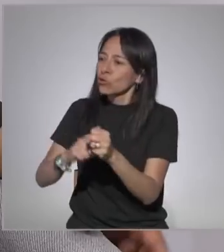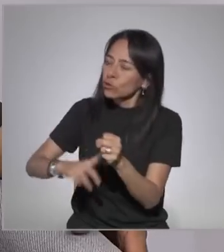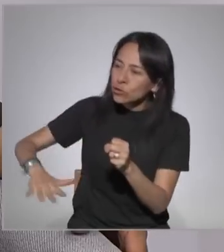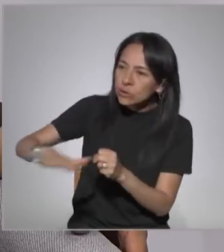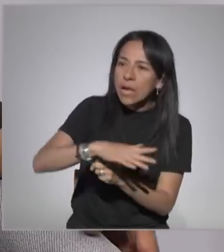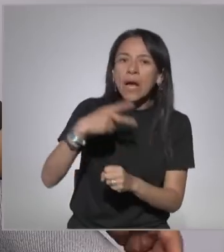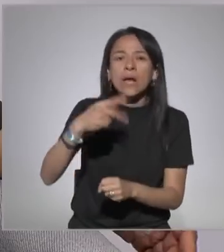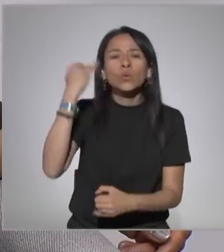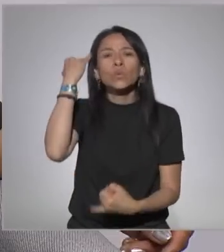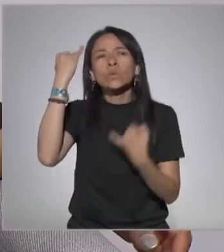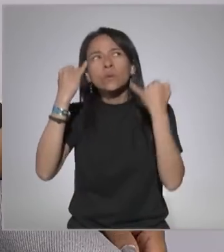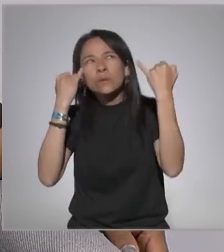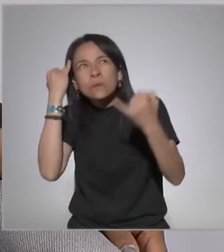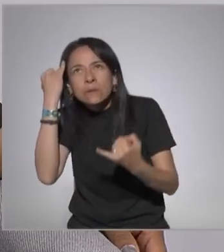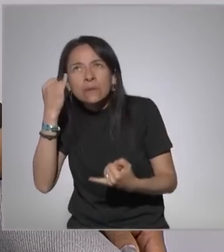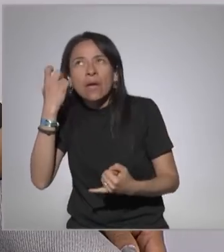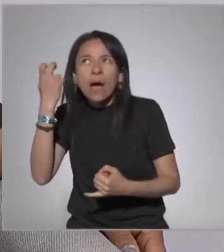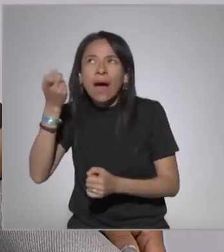idiosincrasias.